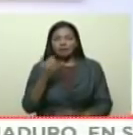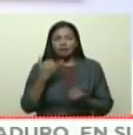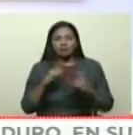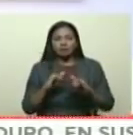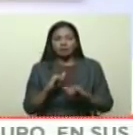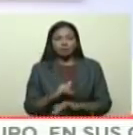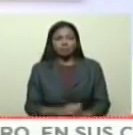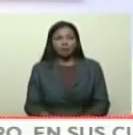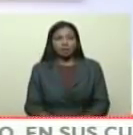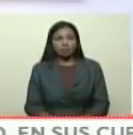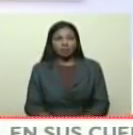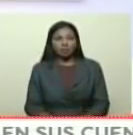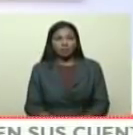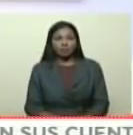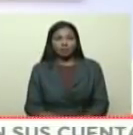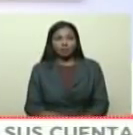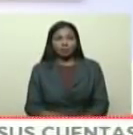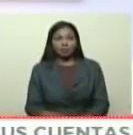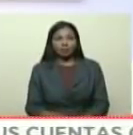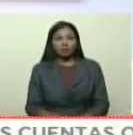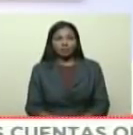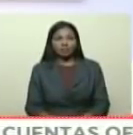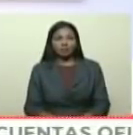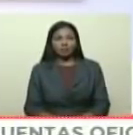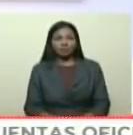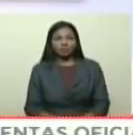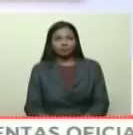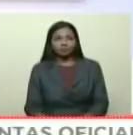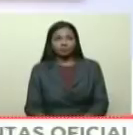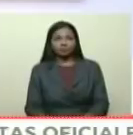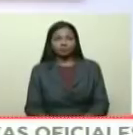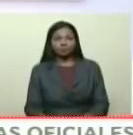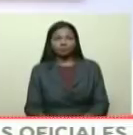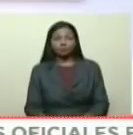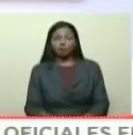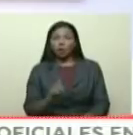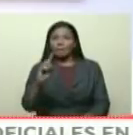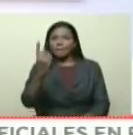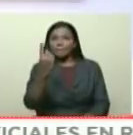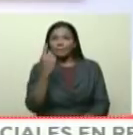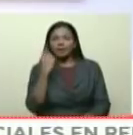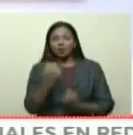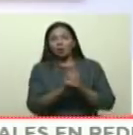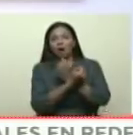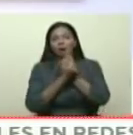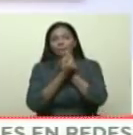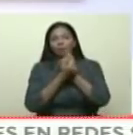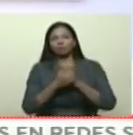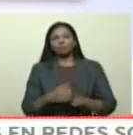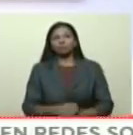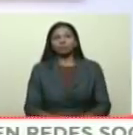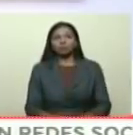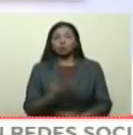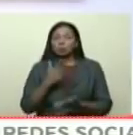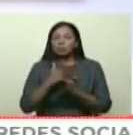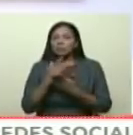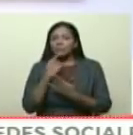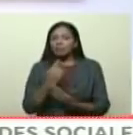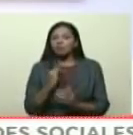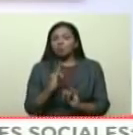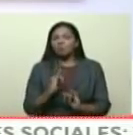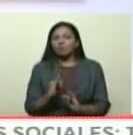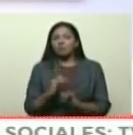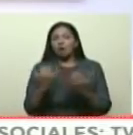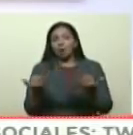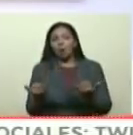Dios proveerá. Y nunca nos faltó nada. Lo primero, amor. Yo siempre digo lo mismo.